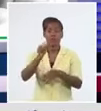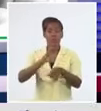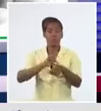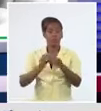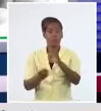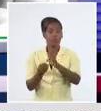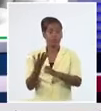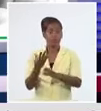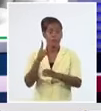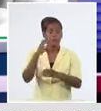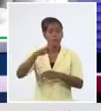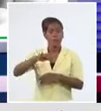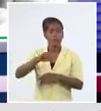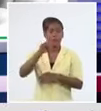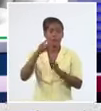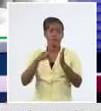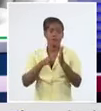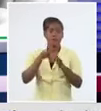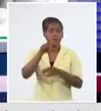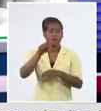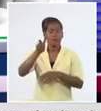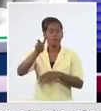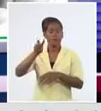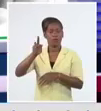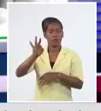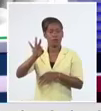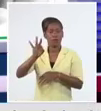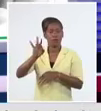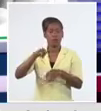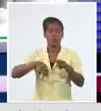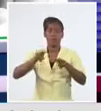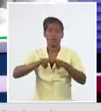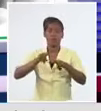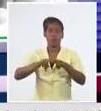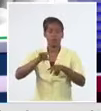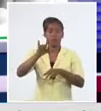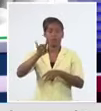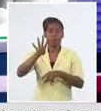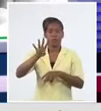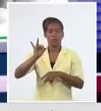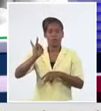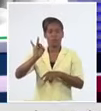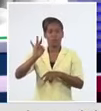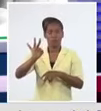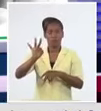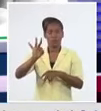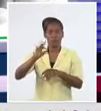Río 1.128, La Habana 948, Santiago de Cuba